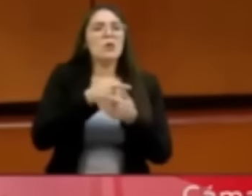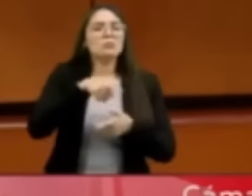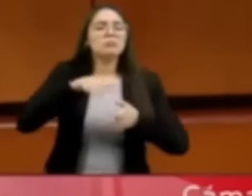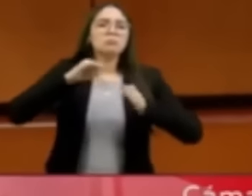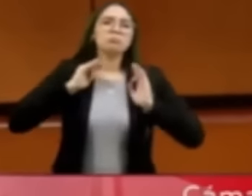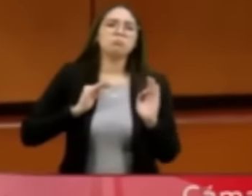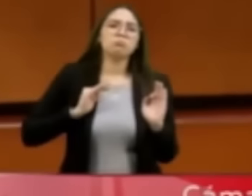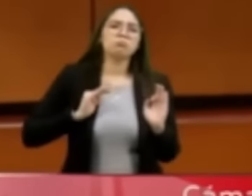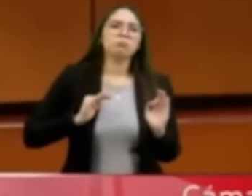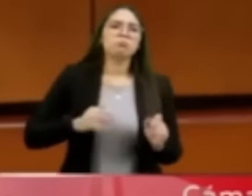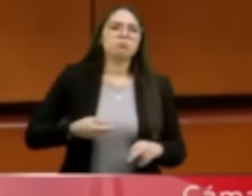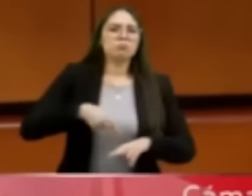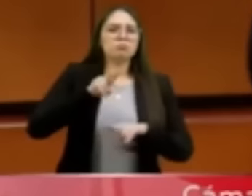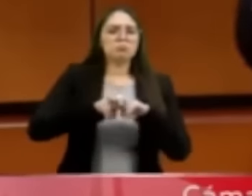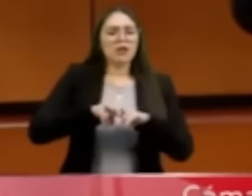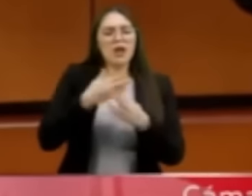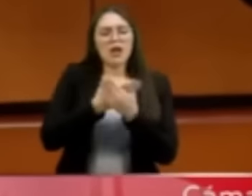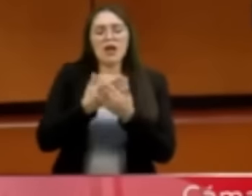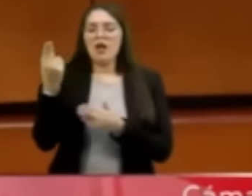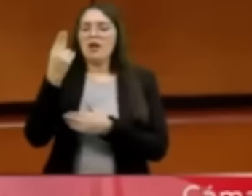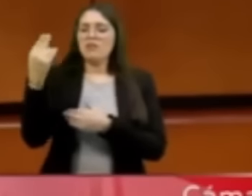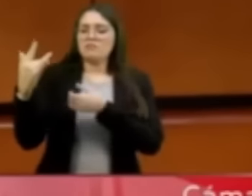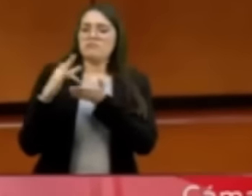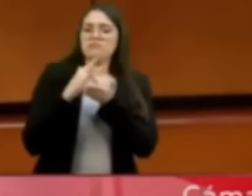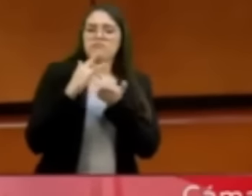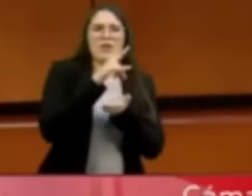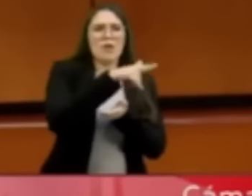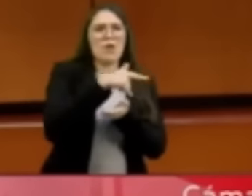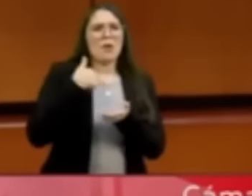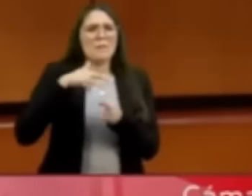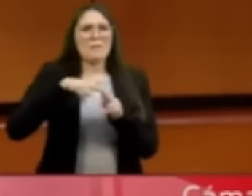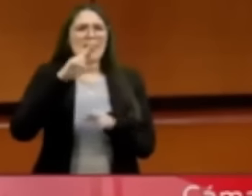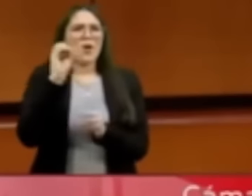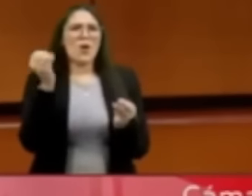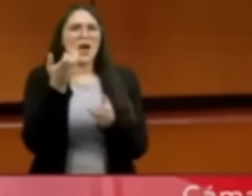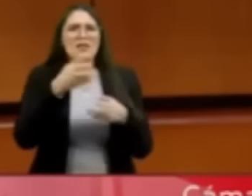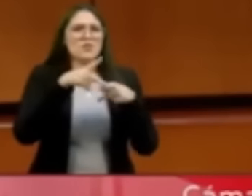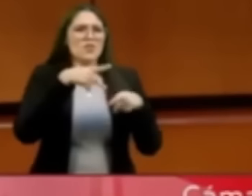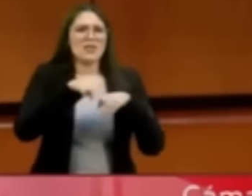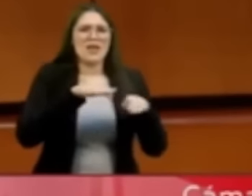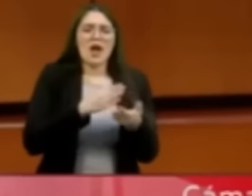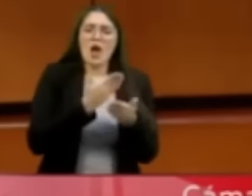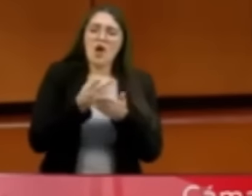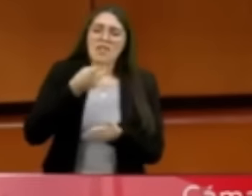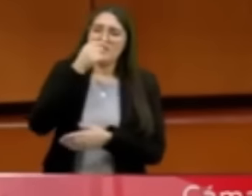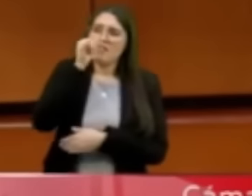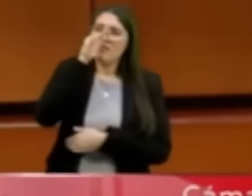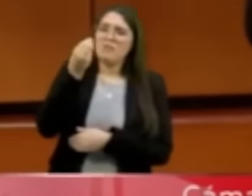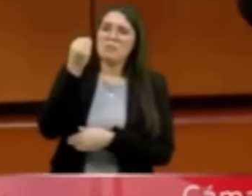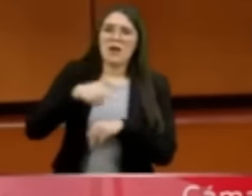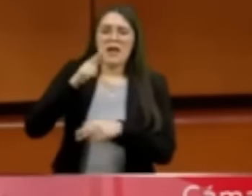legislador plurinominal reclamando una mayoría que tú no lograste. Hoy sigue reclamando sobre representación,